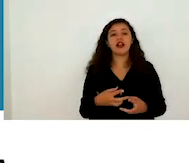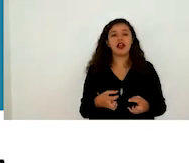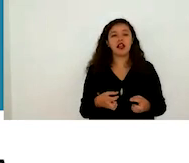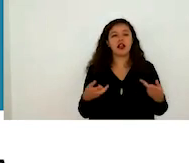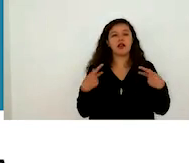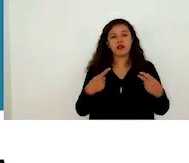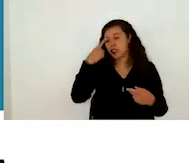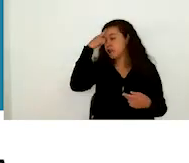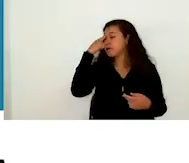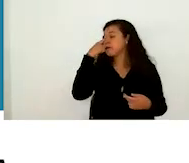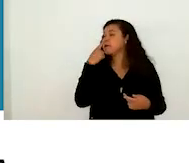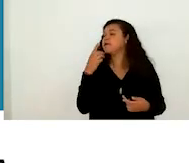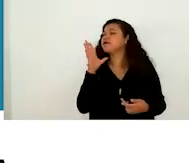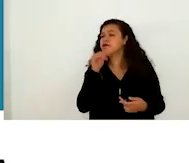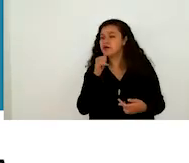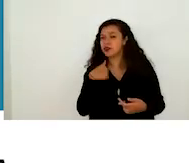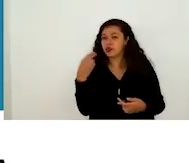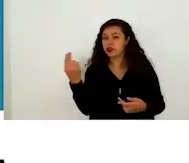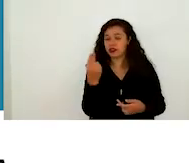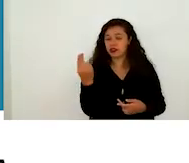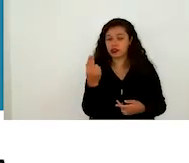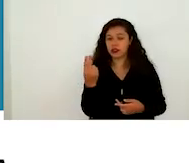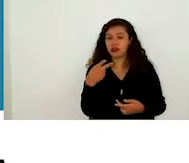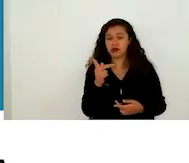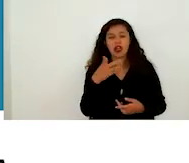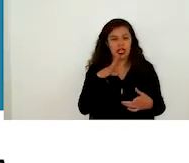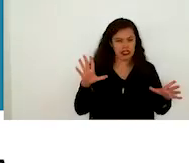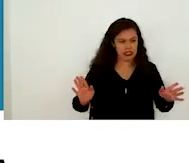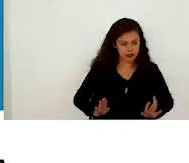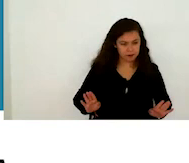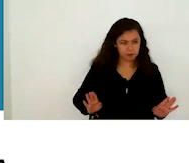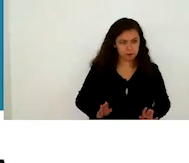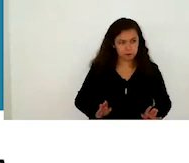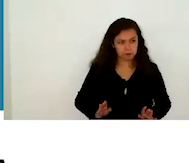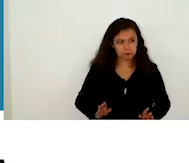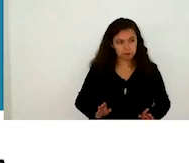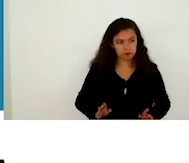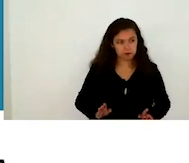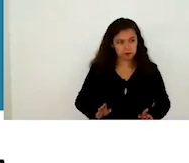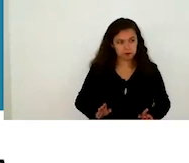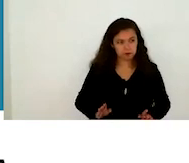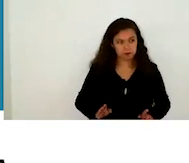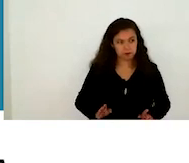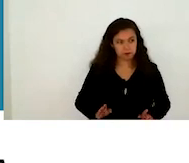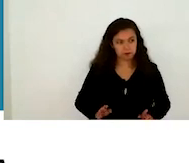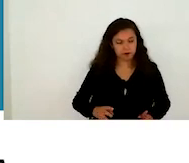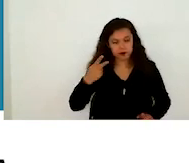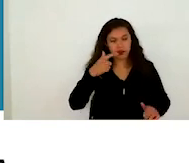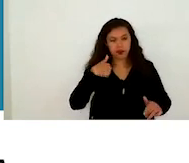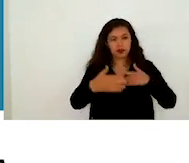el perfil que yo requiero pero si tiene una actitud y en interesa por lo que se le está proponiendo